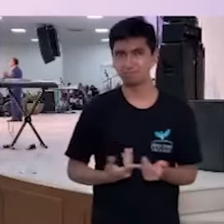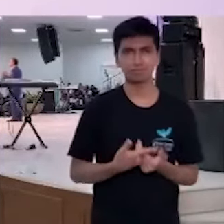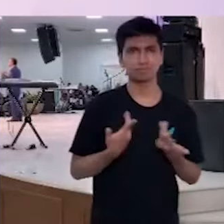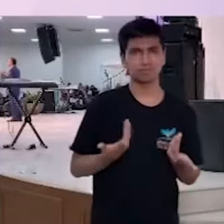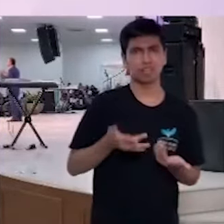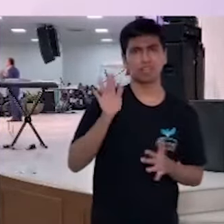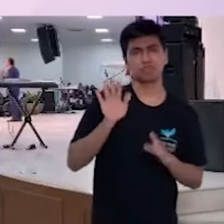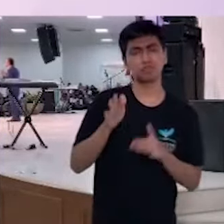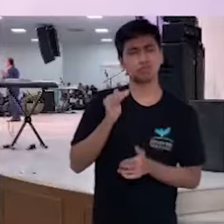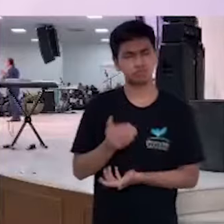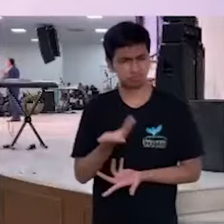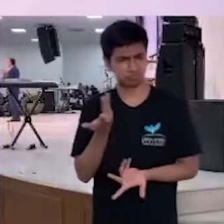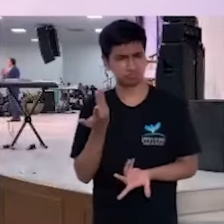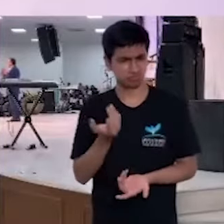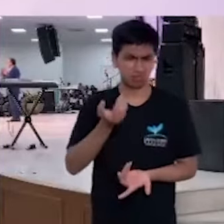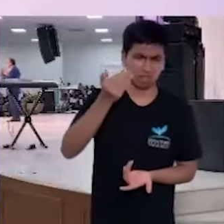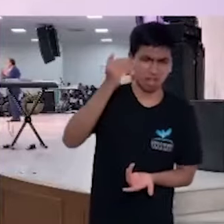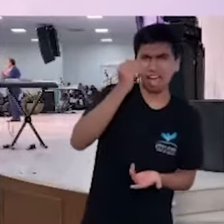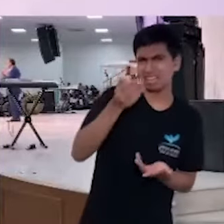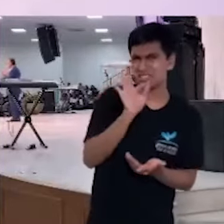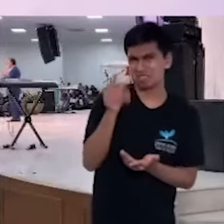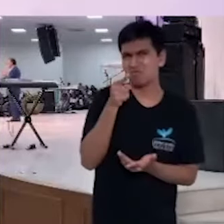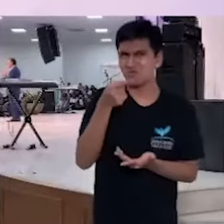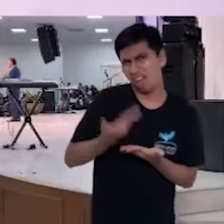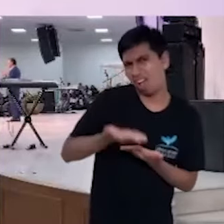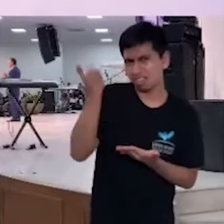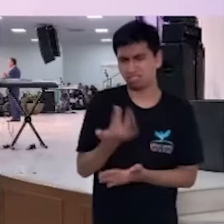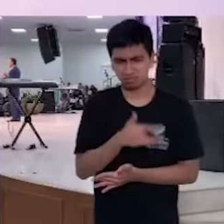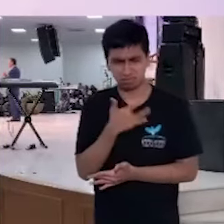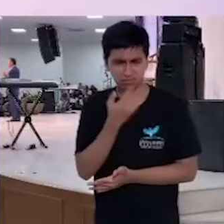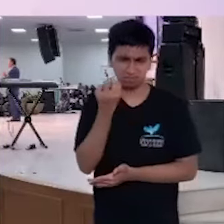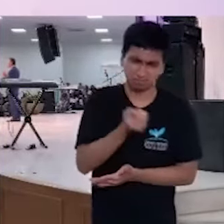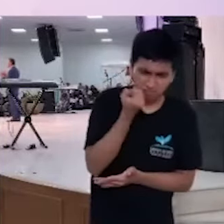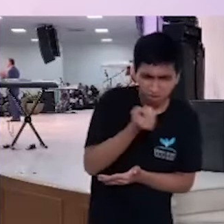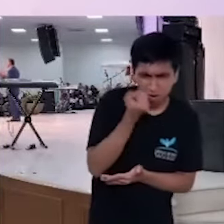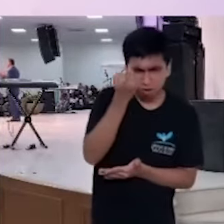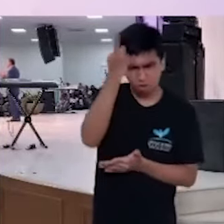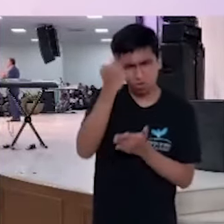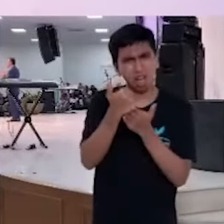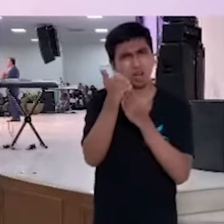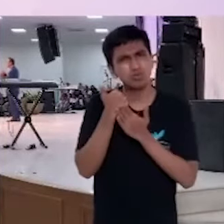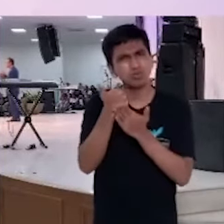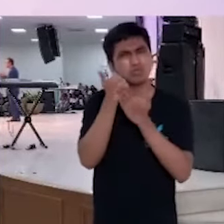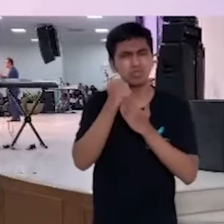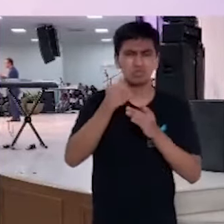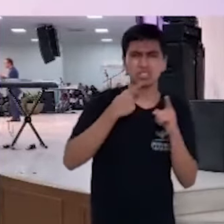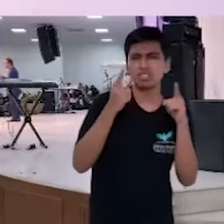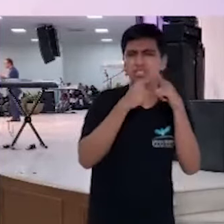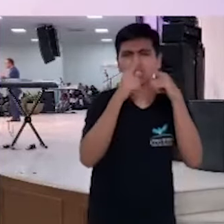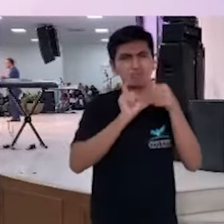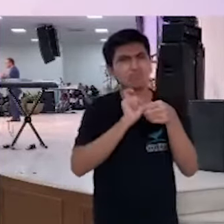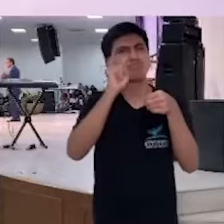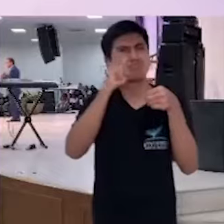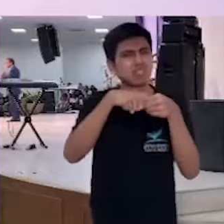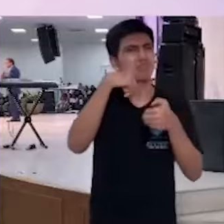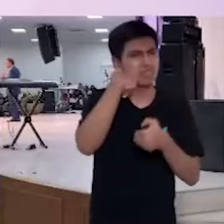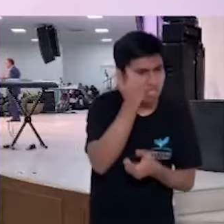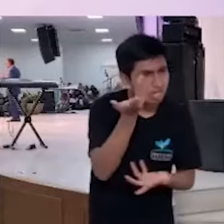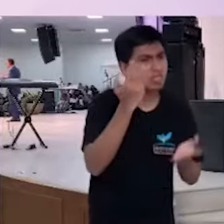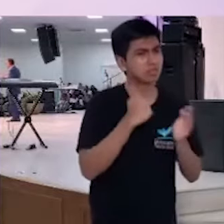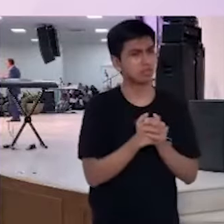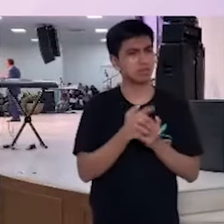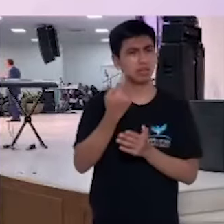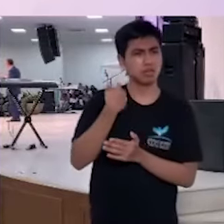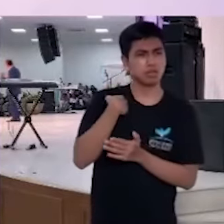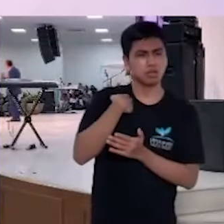un pastor, Señor, dame un pastor, dame un ministerio al cual quiero pertenecer, una cobertura, que estén al pendiente de mí, y cuando el Señor nos